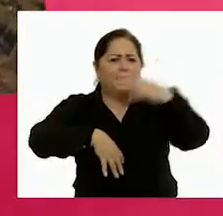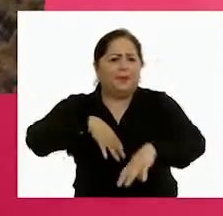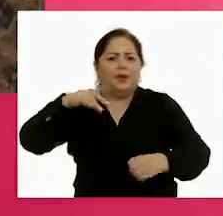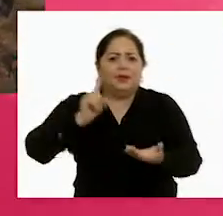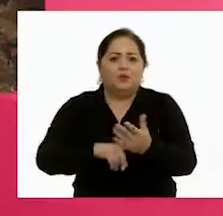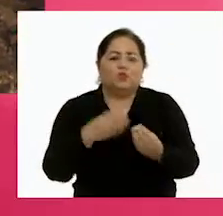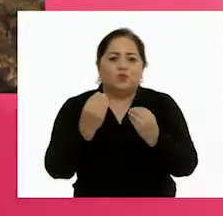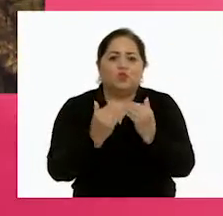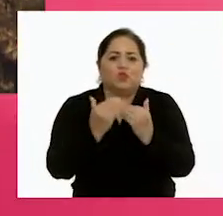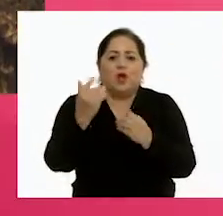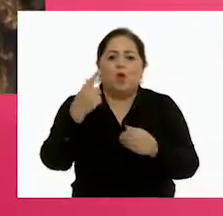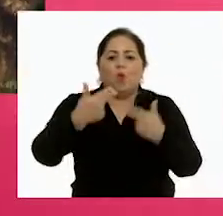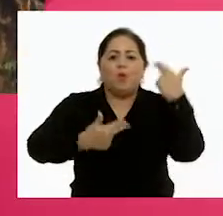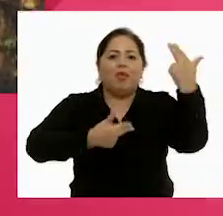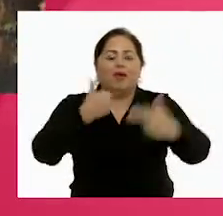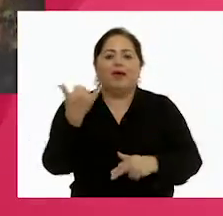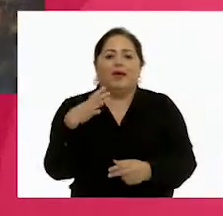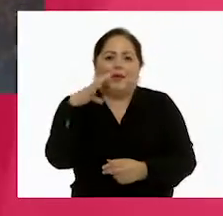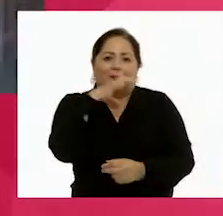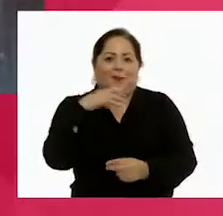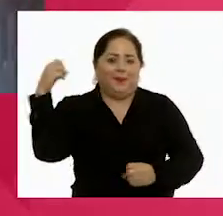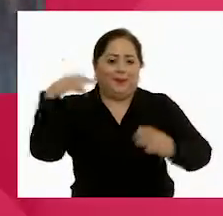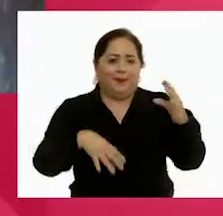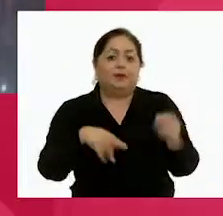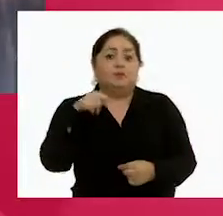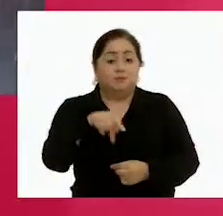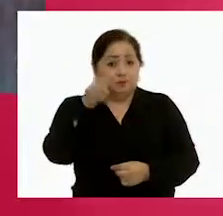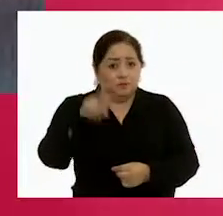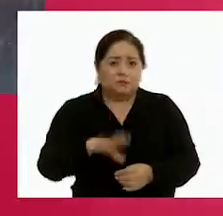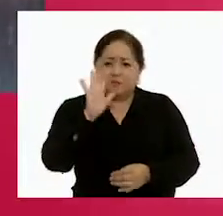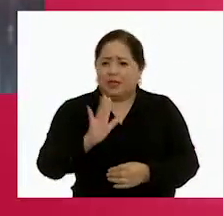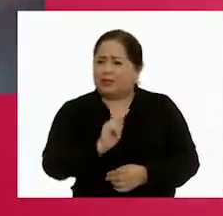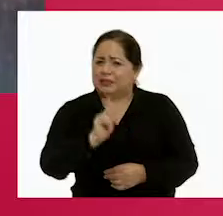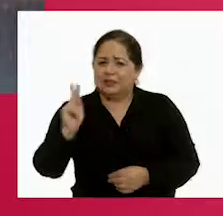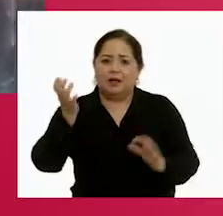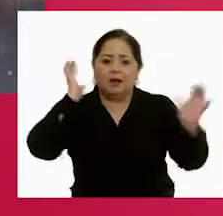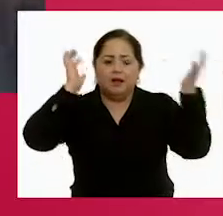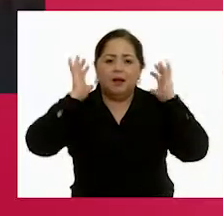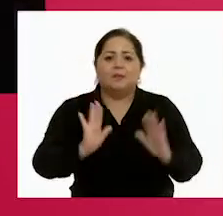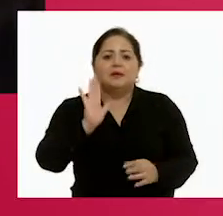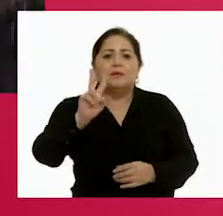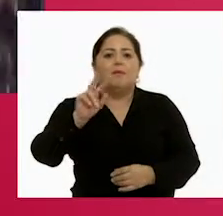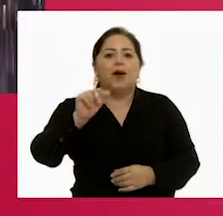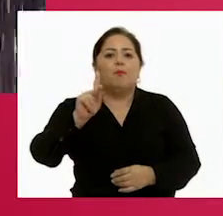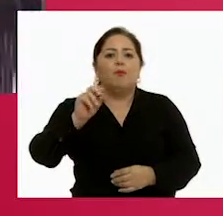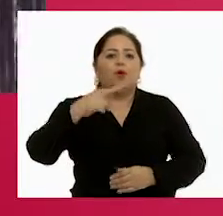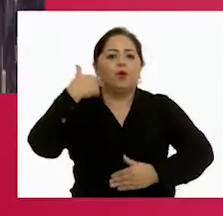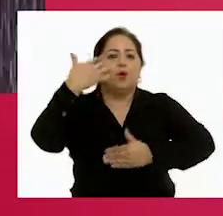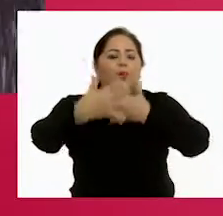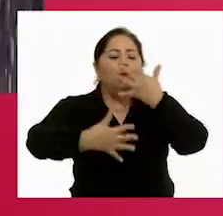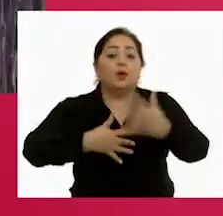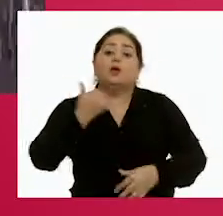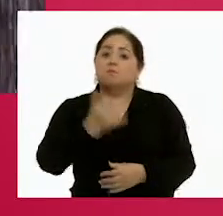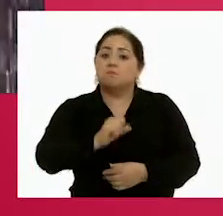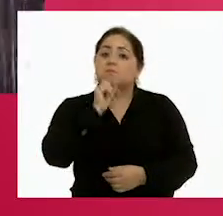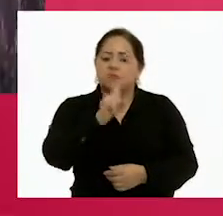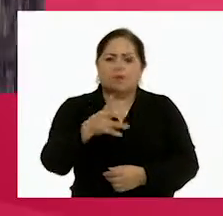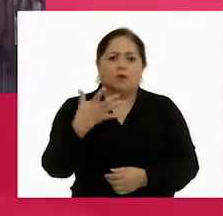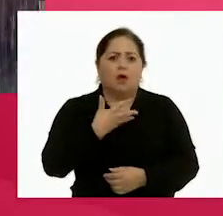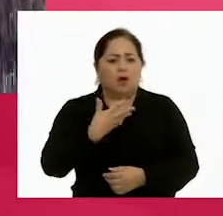un aumento de la humedad y de la temperatura, un efecto similar a un baño de vapor. También hay